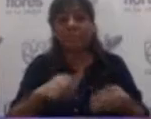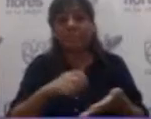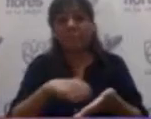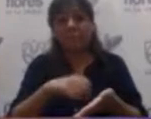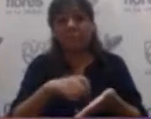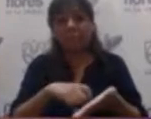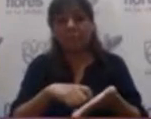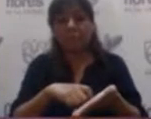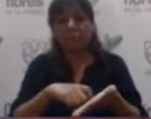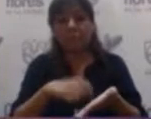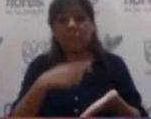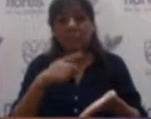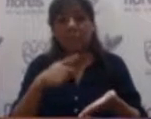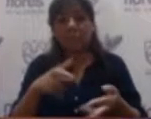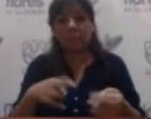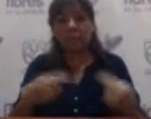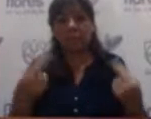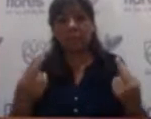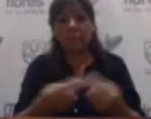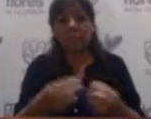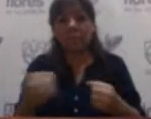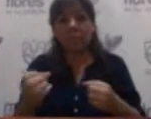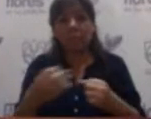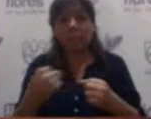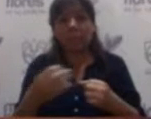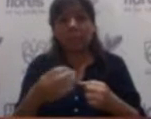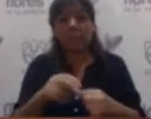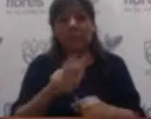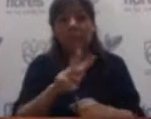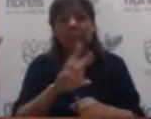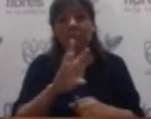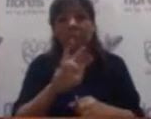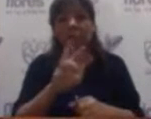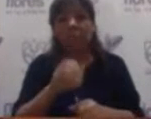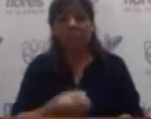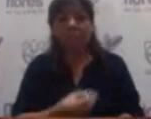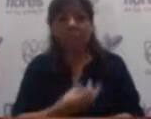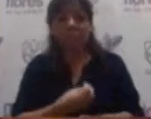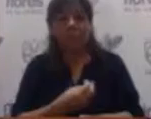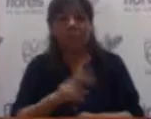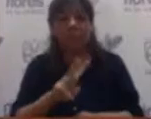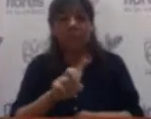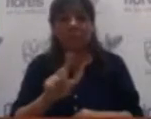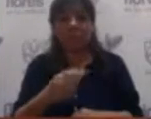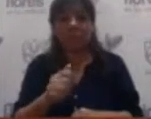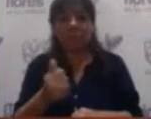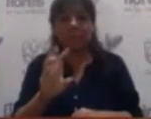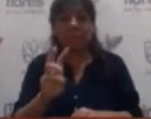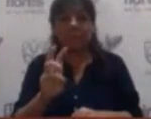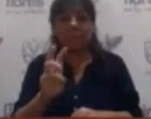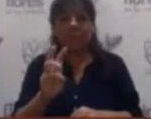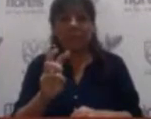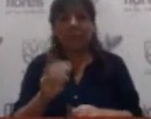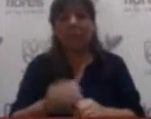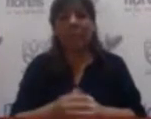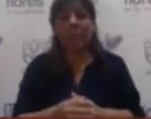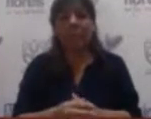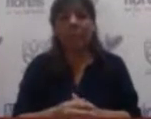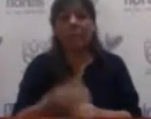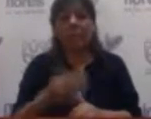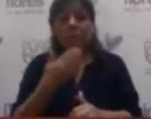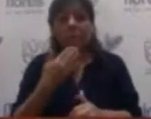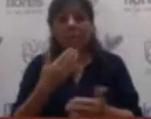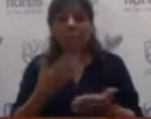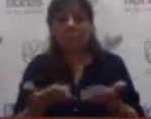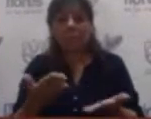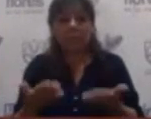un acta de la sesión ordinaria de Consejo de fecha 26 de mayo del año 2016. Aquellos miembros del Consejo que tengan alguna